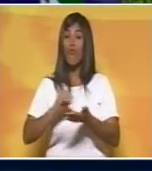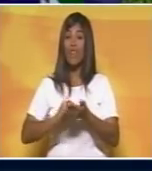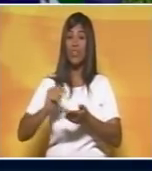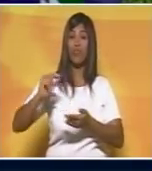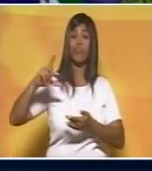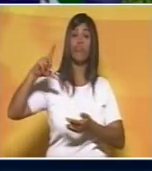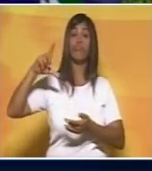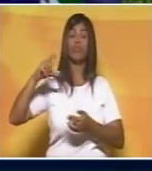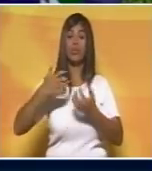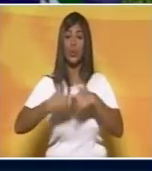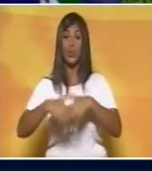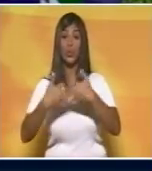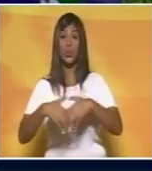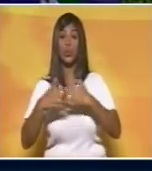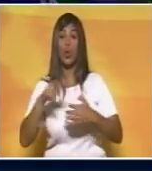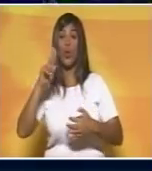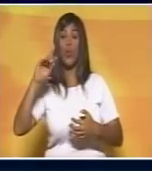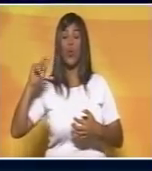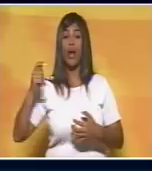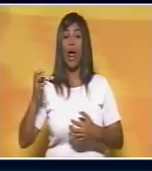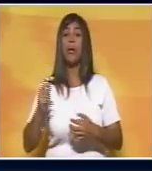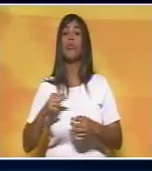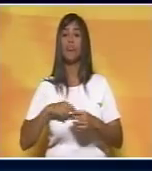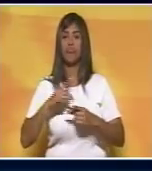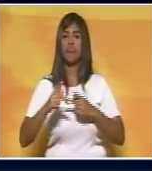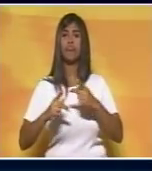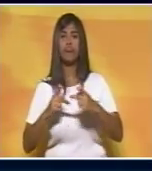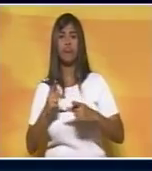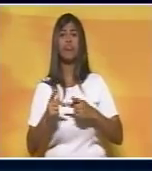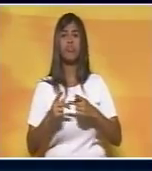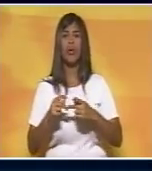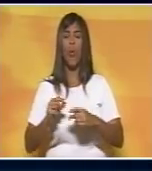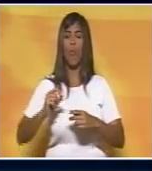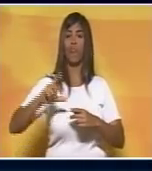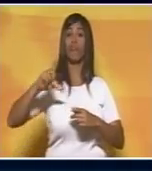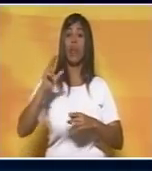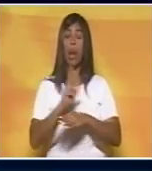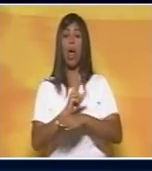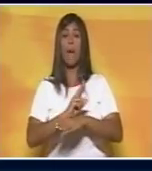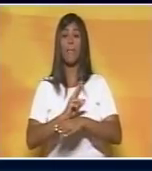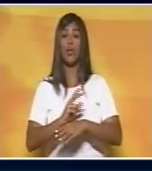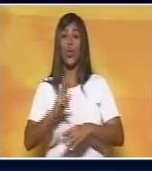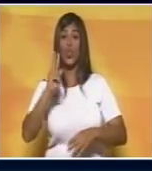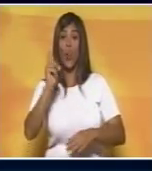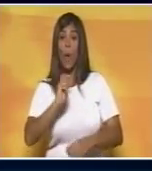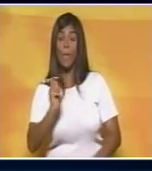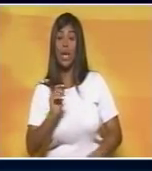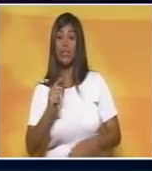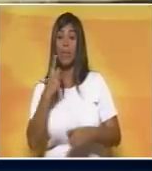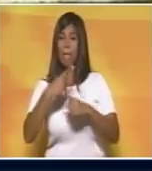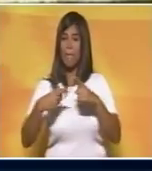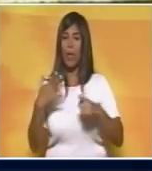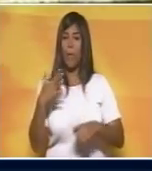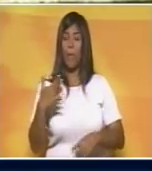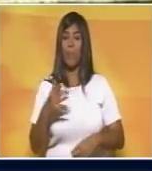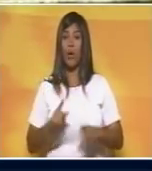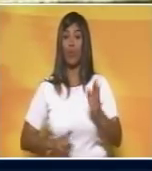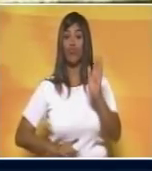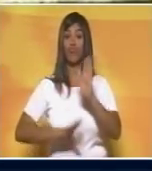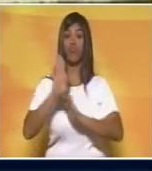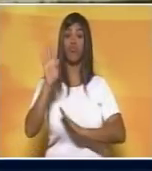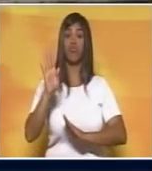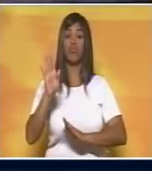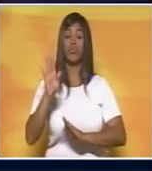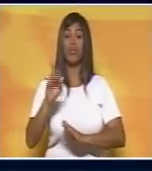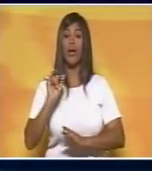producción de uranio y el ritmo va a ir acelerándose. Informó asimismo de que en 2 meses y medio se superará